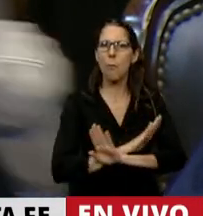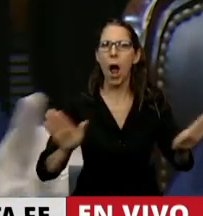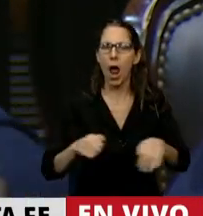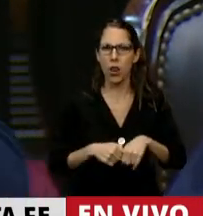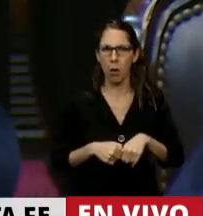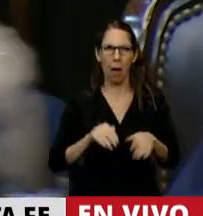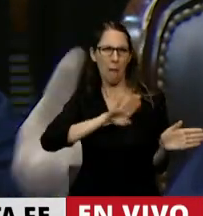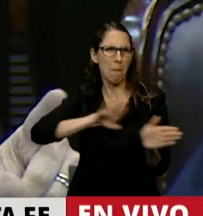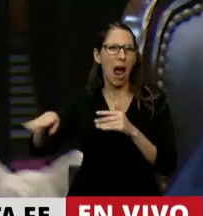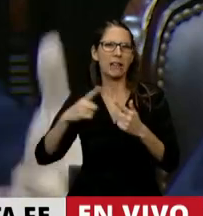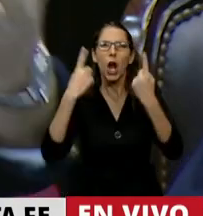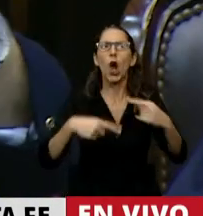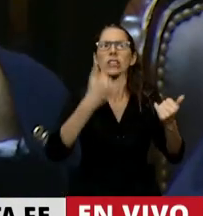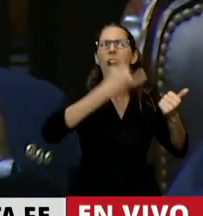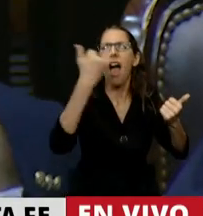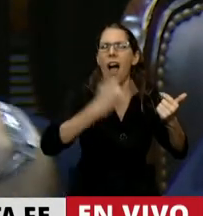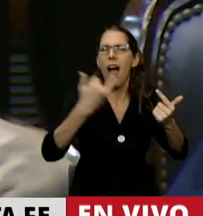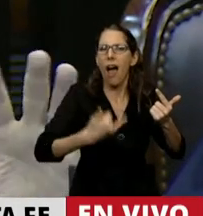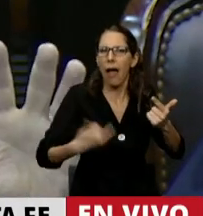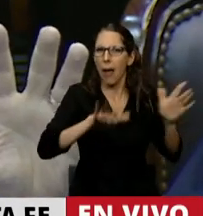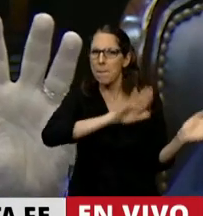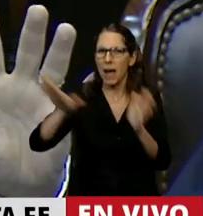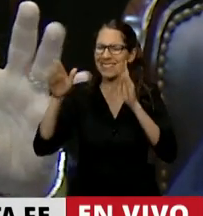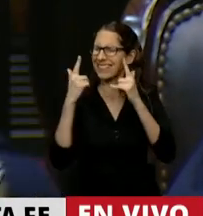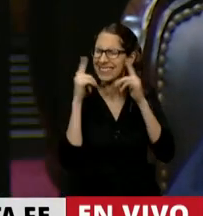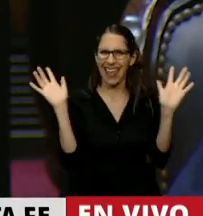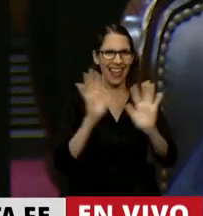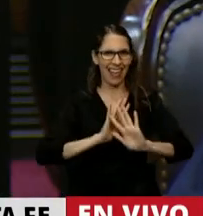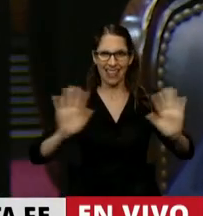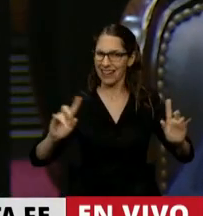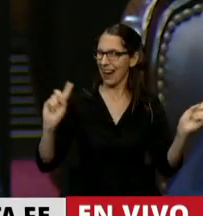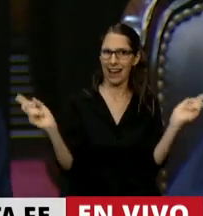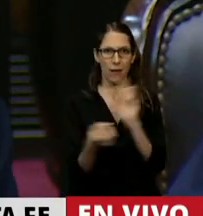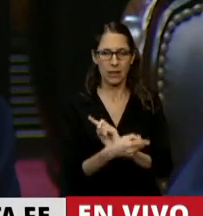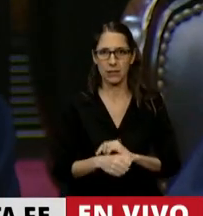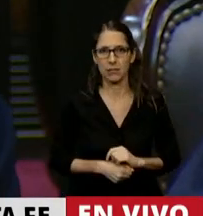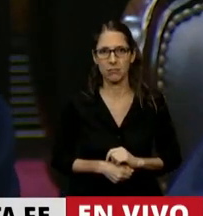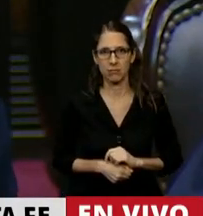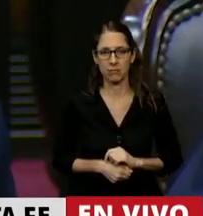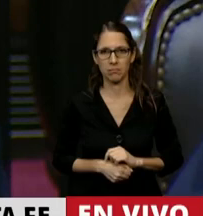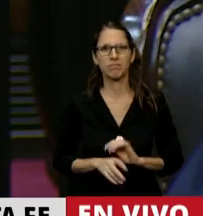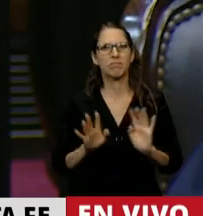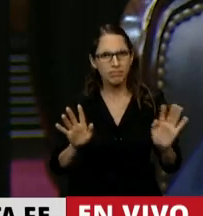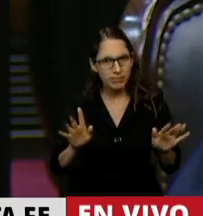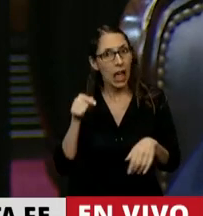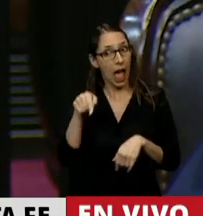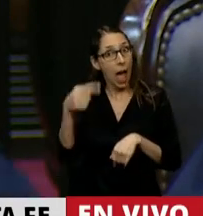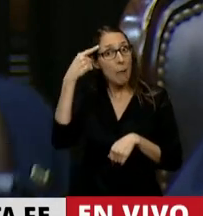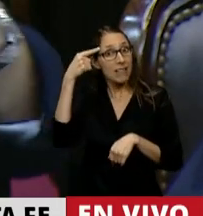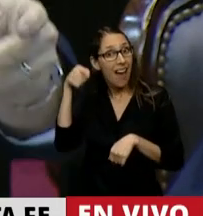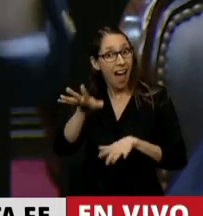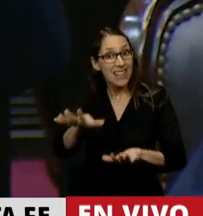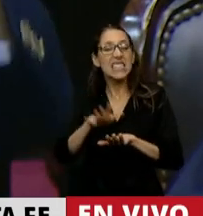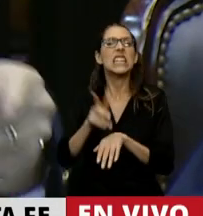con ningún dote, con ninguna cualidad. Por lo contrario, sería peligroso establecer un criterio